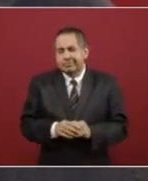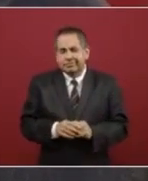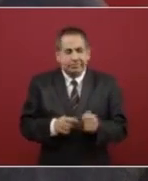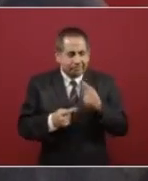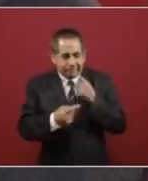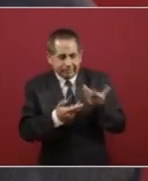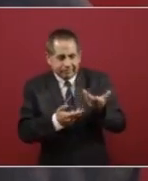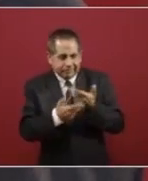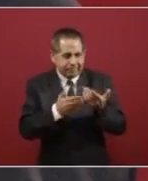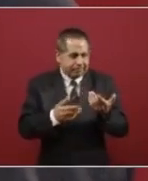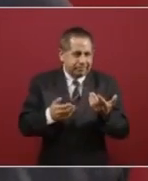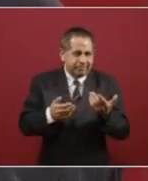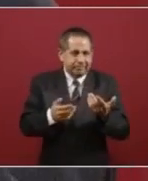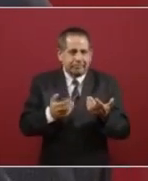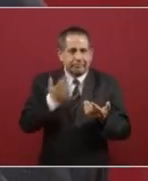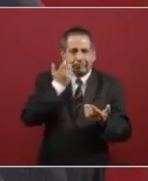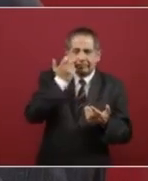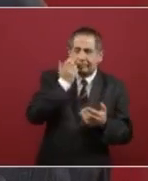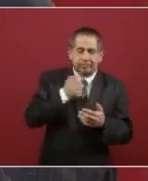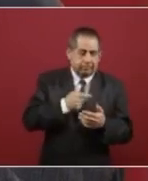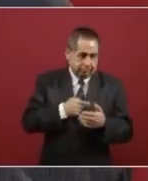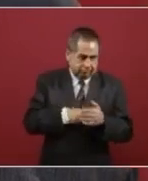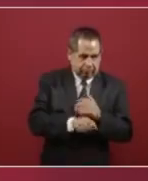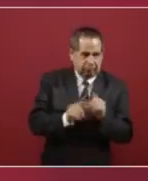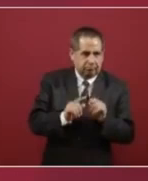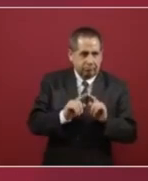negociación de los enjuagues que se hacían.